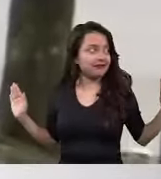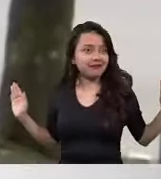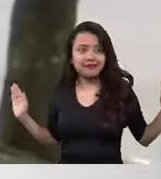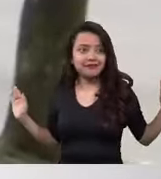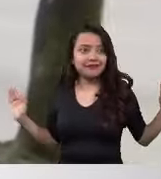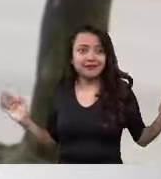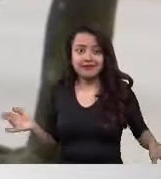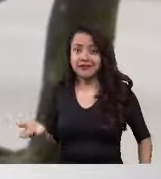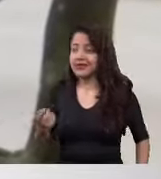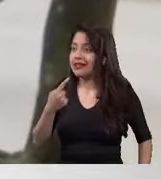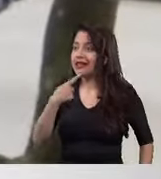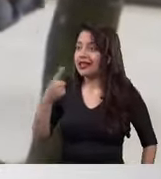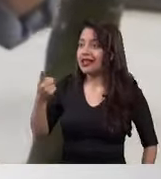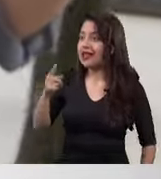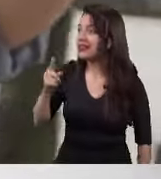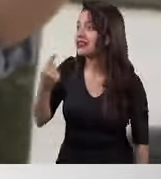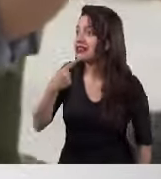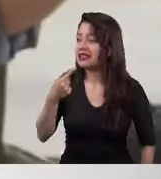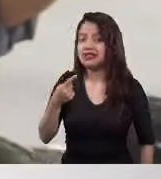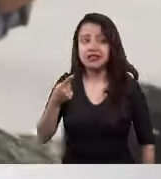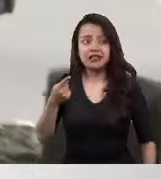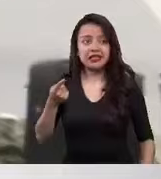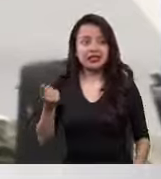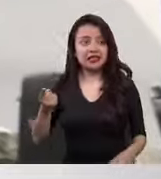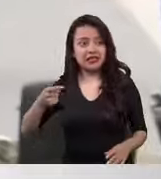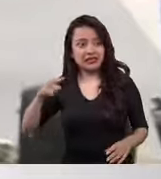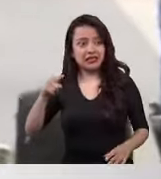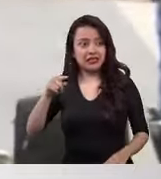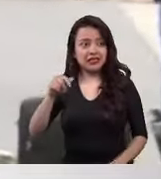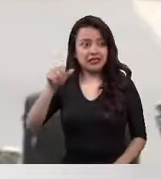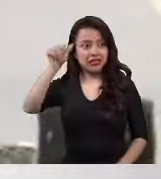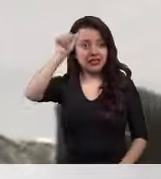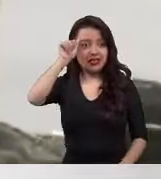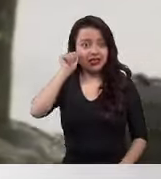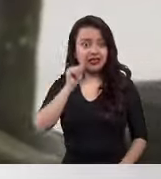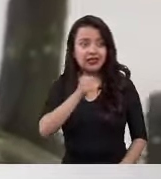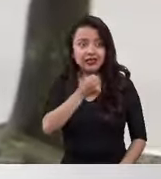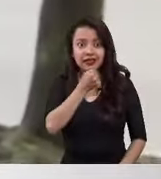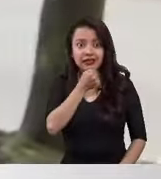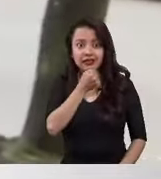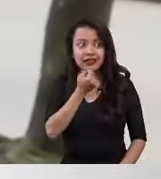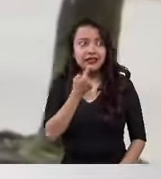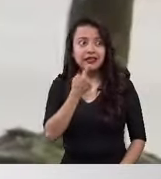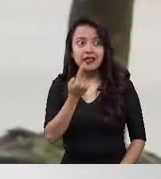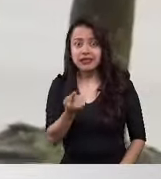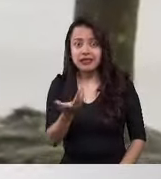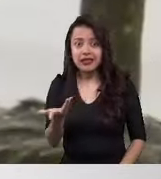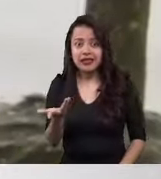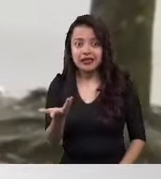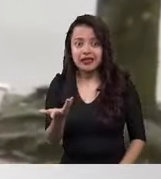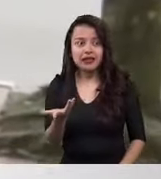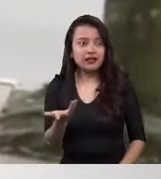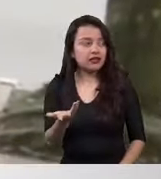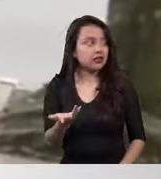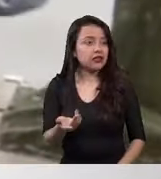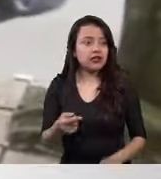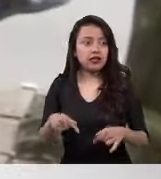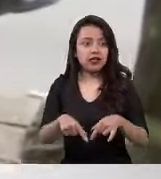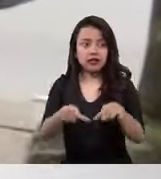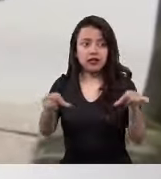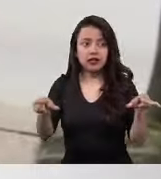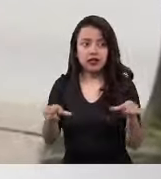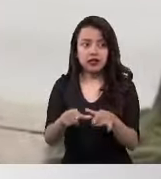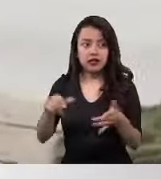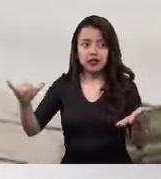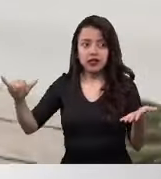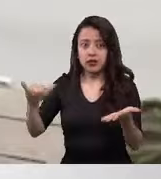el pronóstico, Andrés, sobre el clima aquí? Aquí está para mí. Es decir, estoy viendo grave el tema del aeropuerto, el